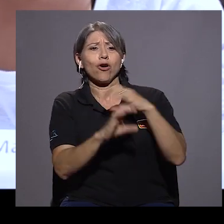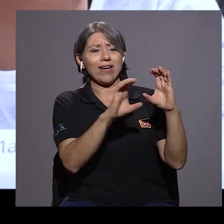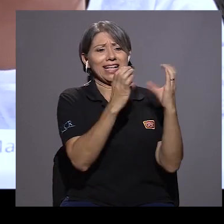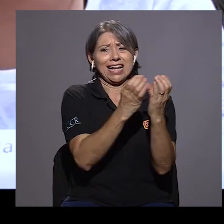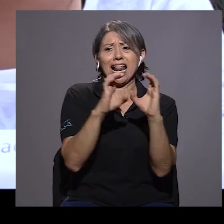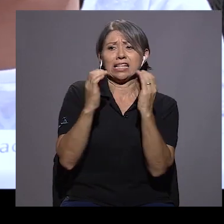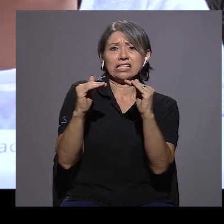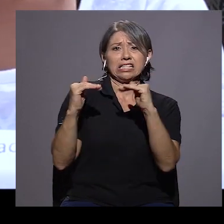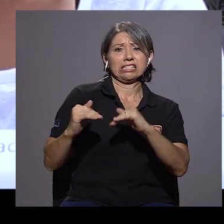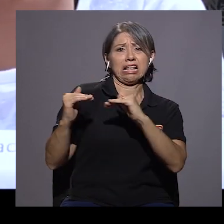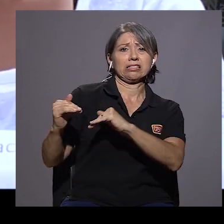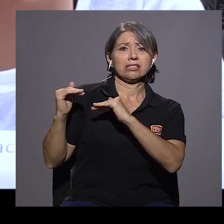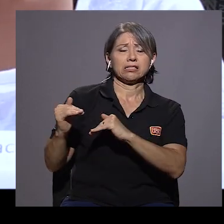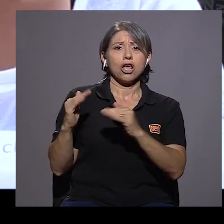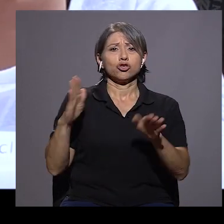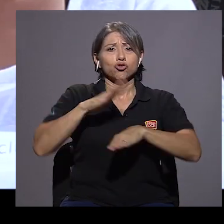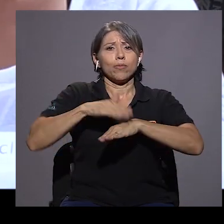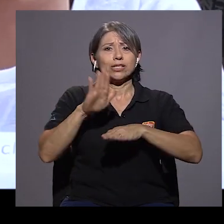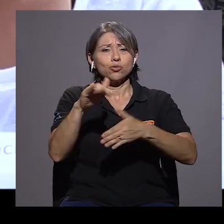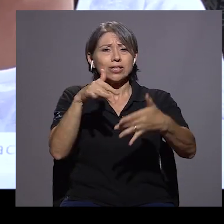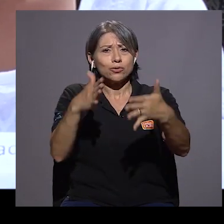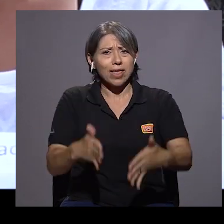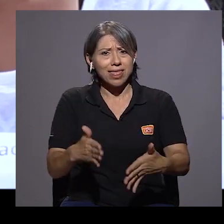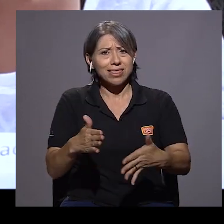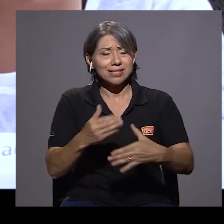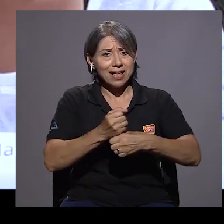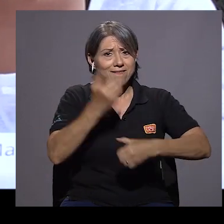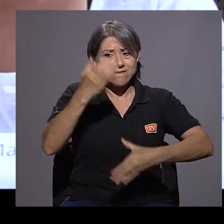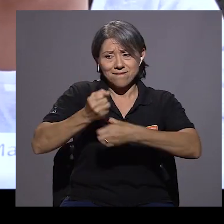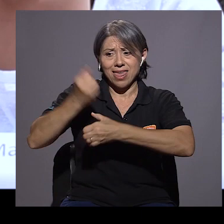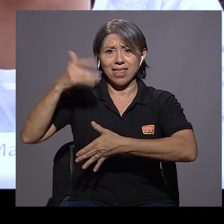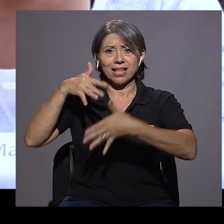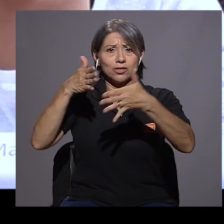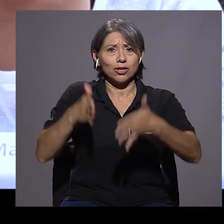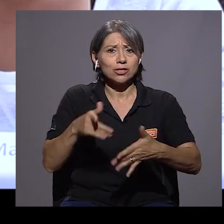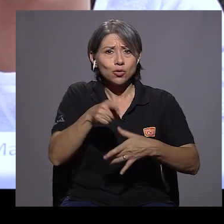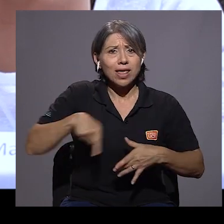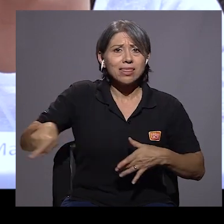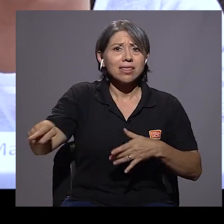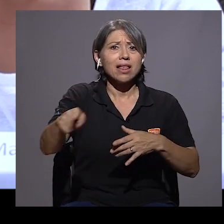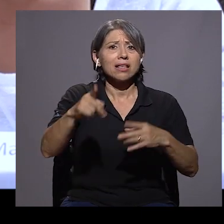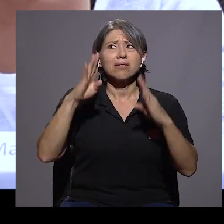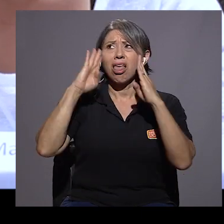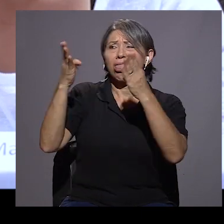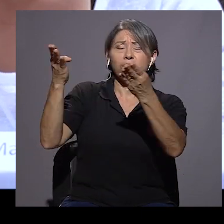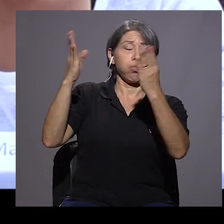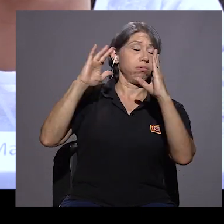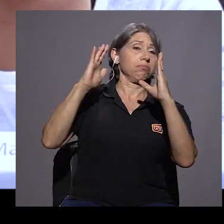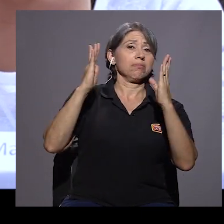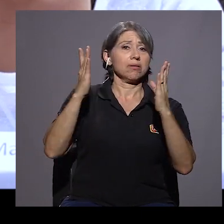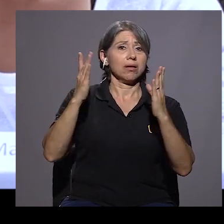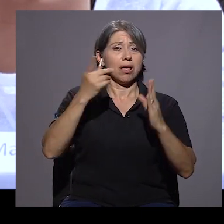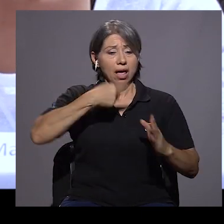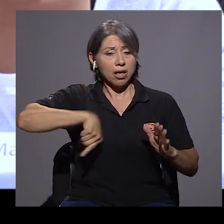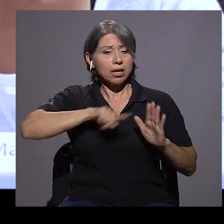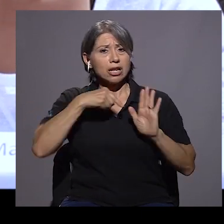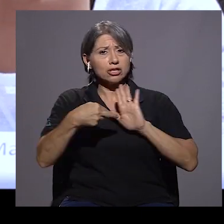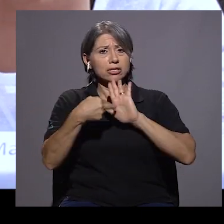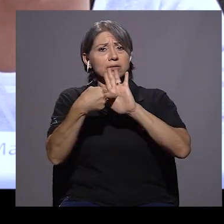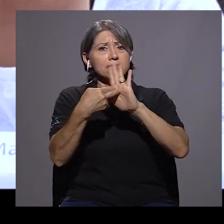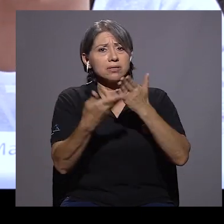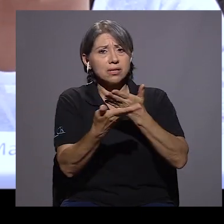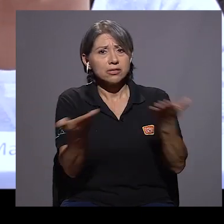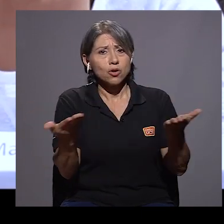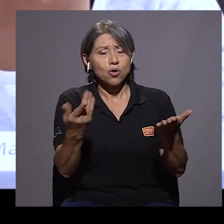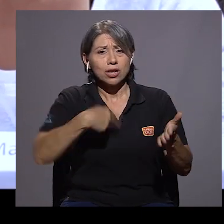y clasistas respecto a sus estudiantes? Las federaciones estudiantiles nos han dado la espalda